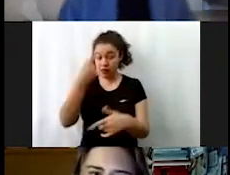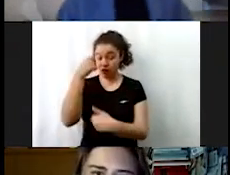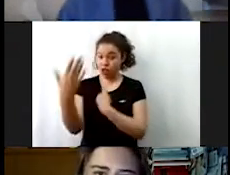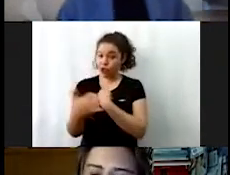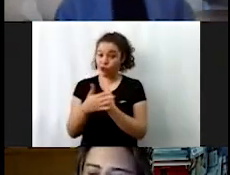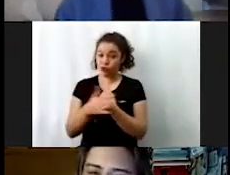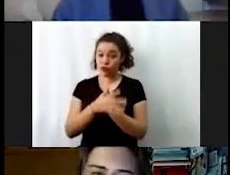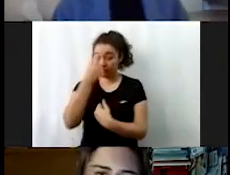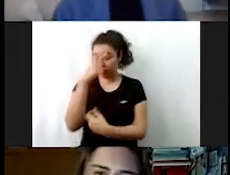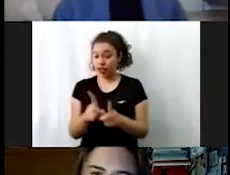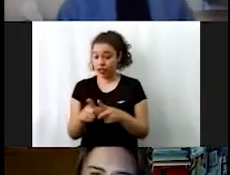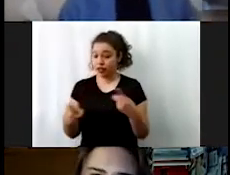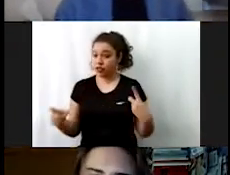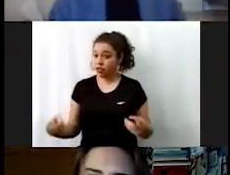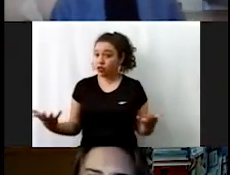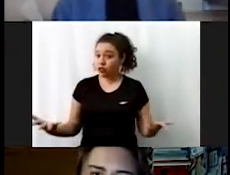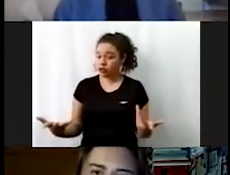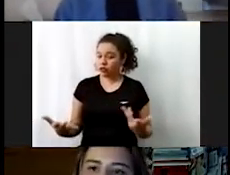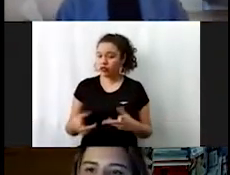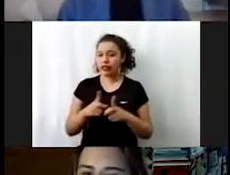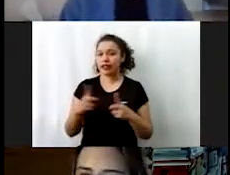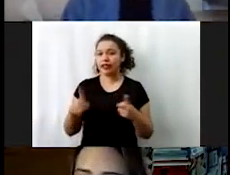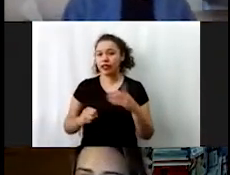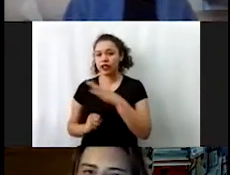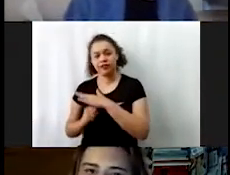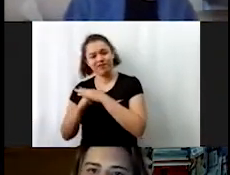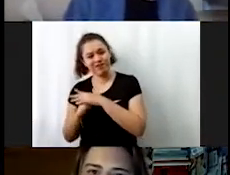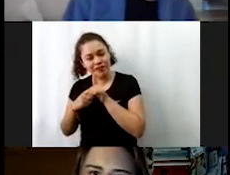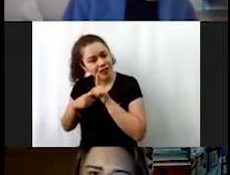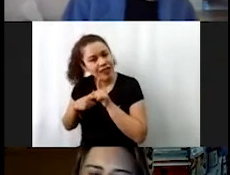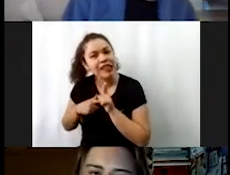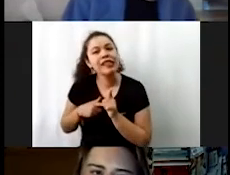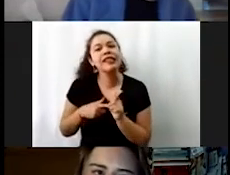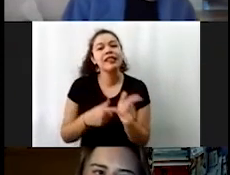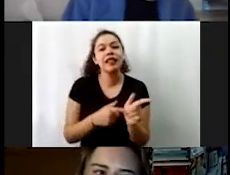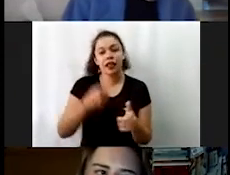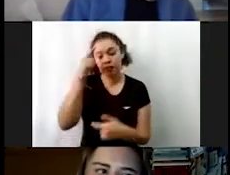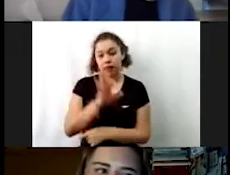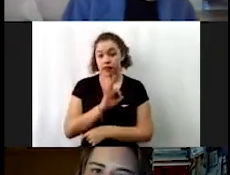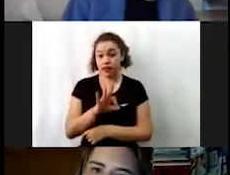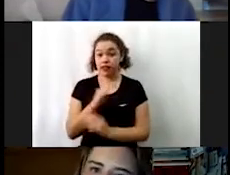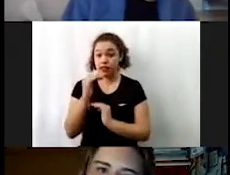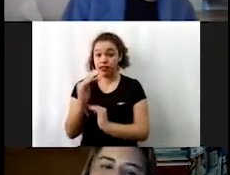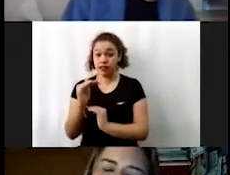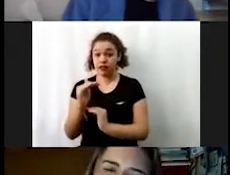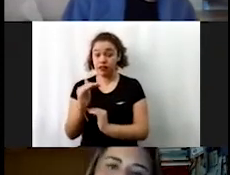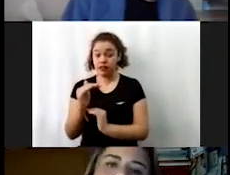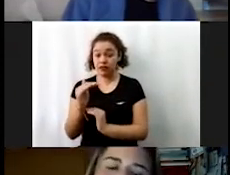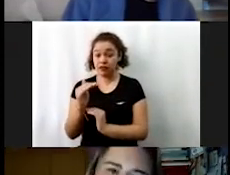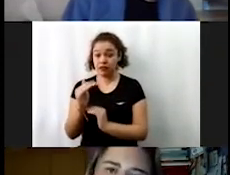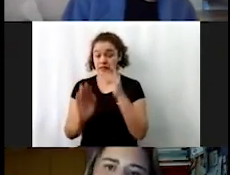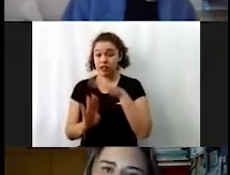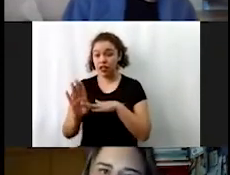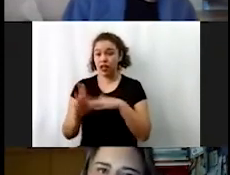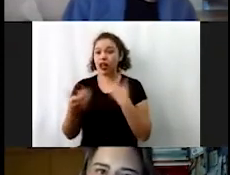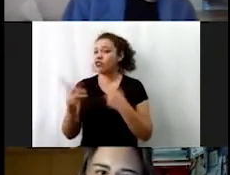O sea, se va a quedar el desarrollo sostenible a pesar de esta fecha límite. Entonces, nada de lo que está sucediendo